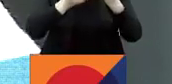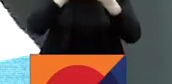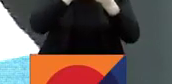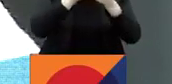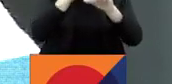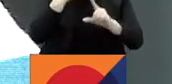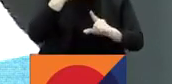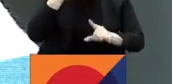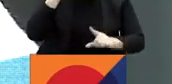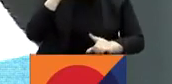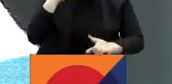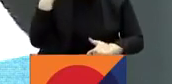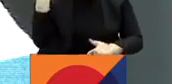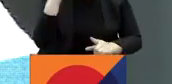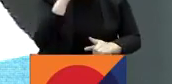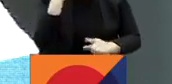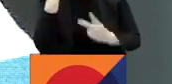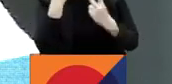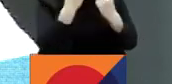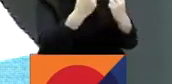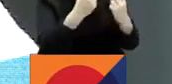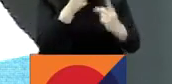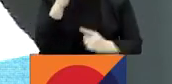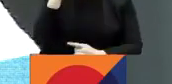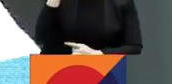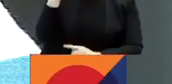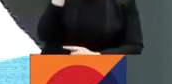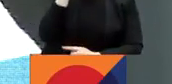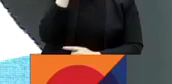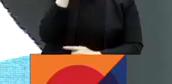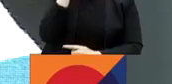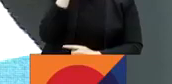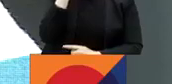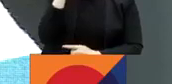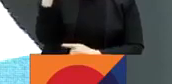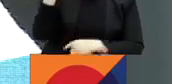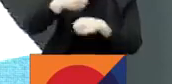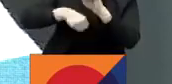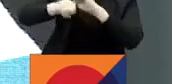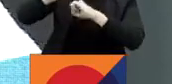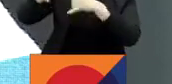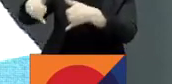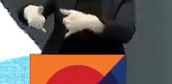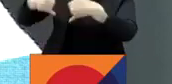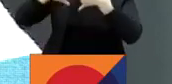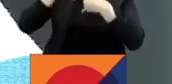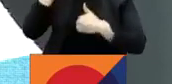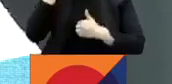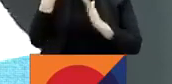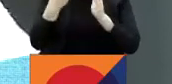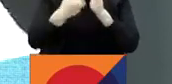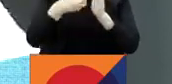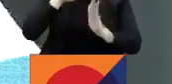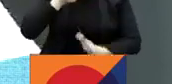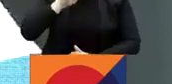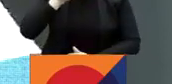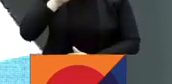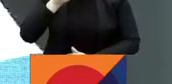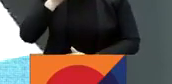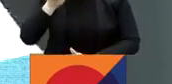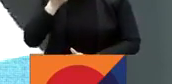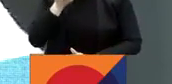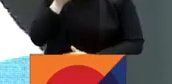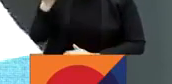ve haciendo una declaración poco después de otorgarle el Nobel de Literatura en 1982. Y fiel a su estilo